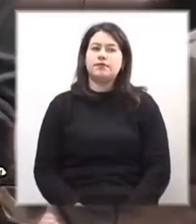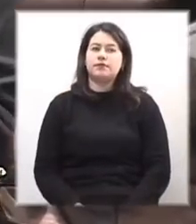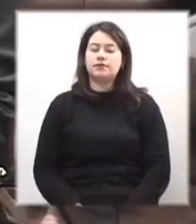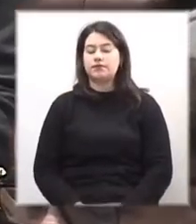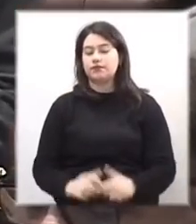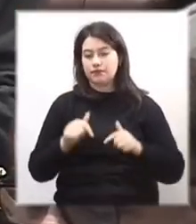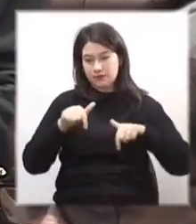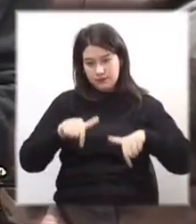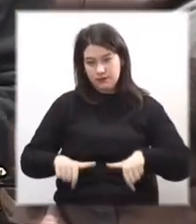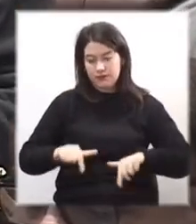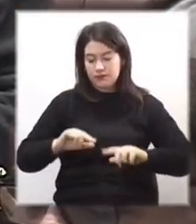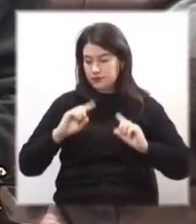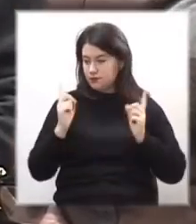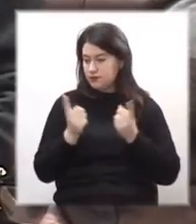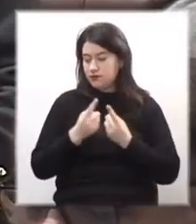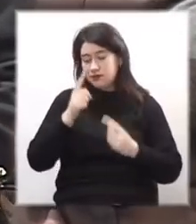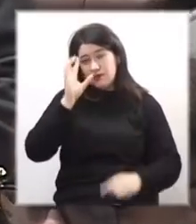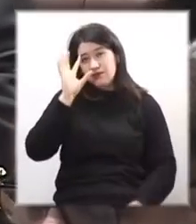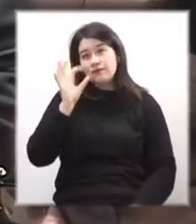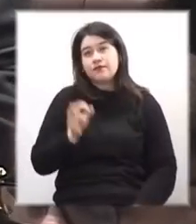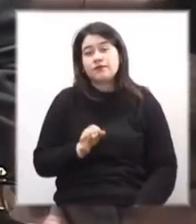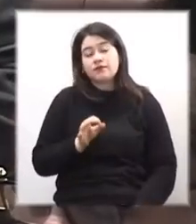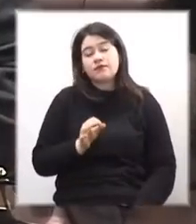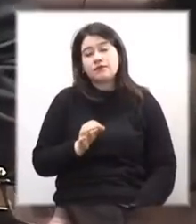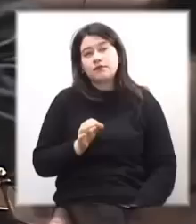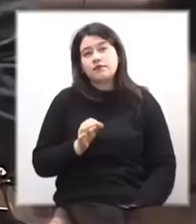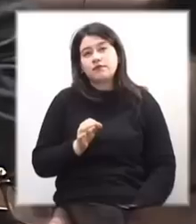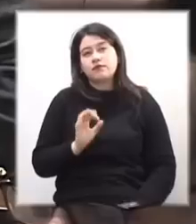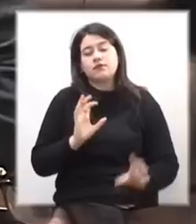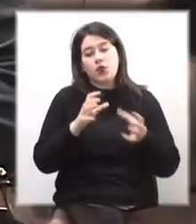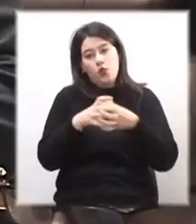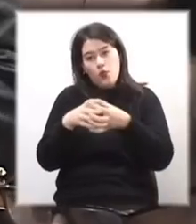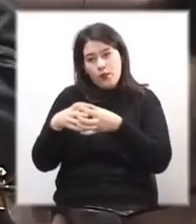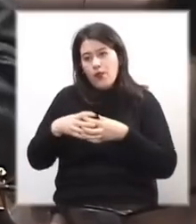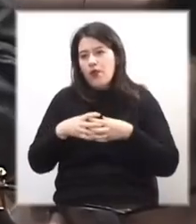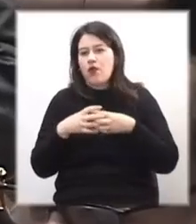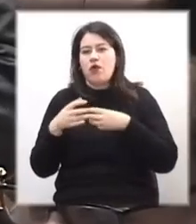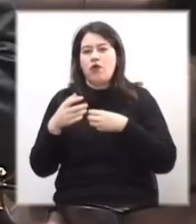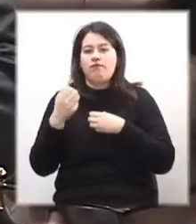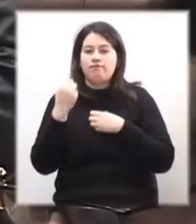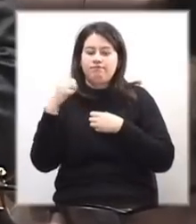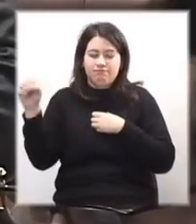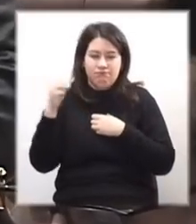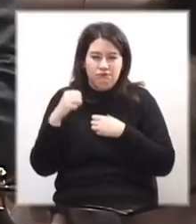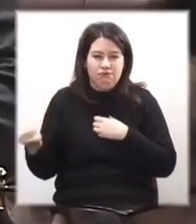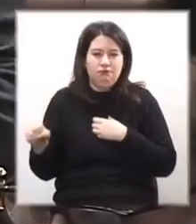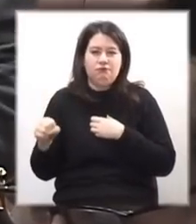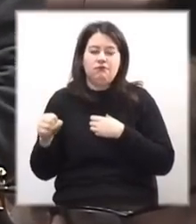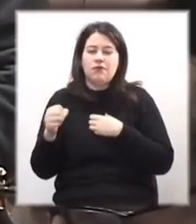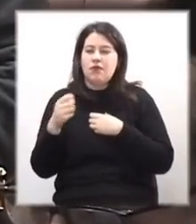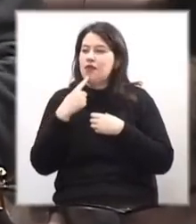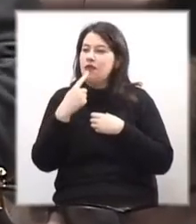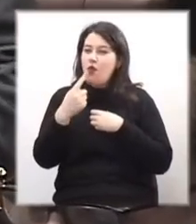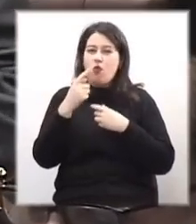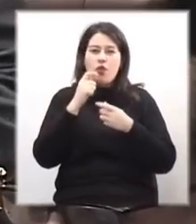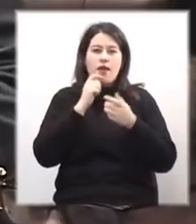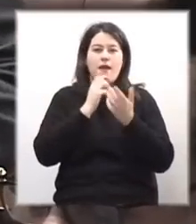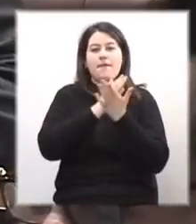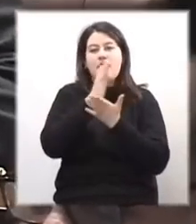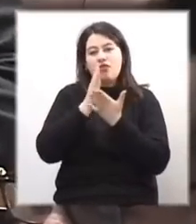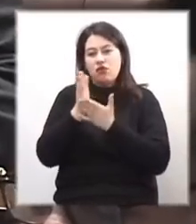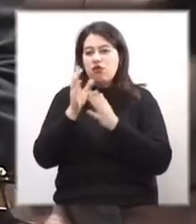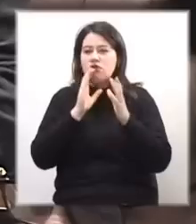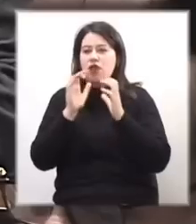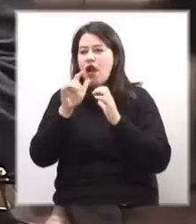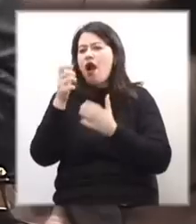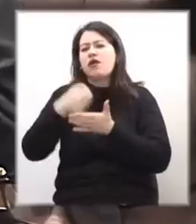Al día de hoy sabemos que esos grupos criminales, según lo que salió en un medio de prensa, han sido